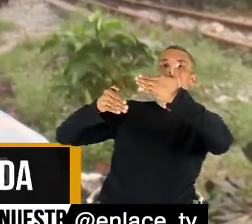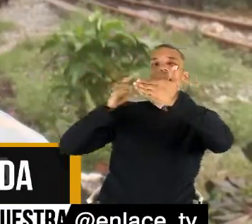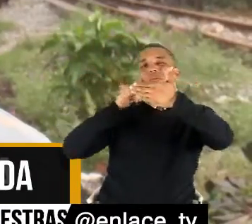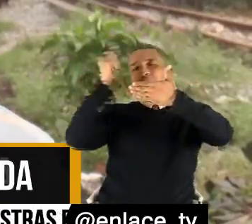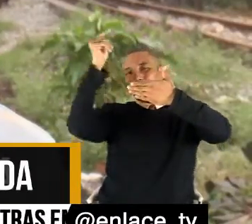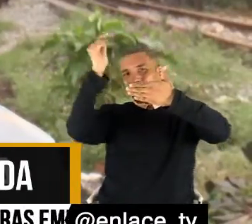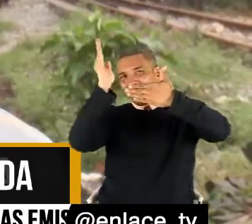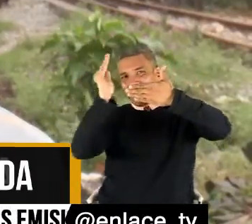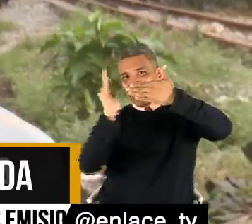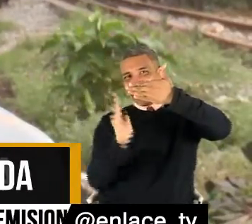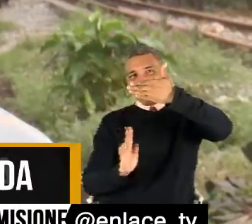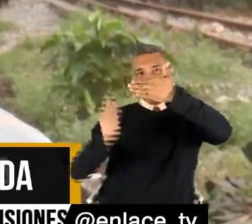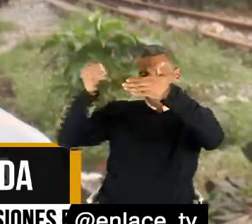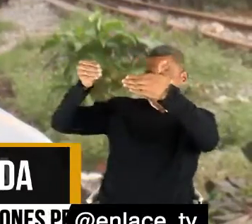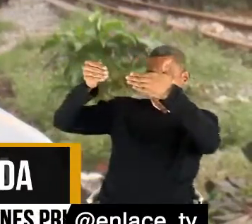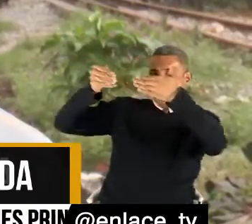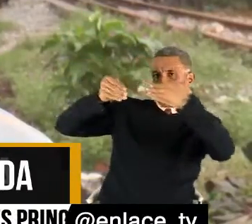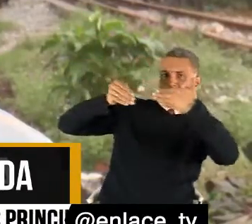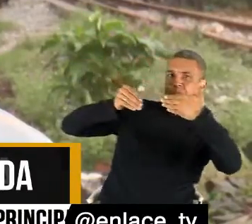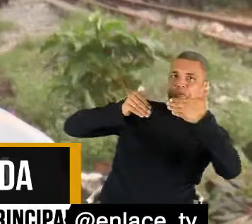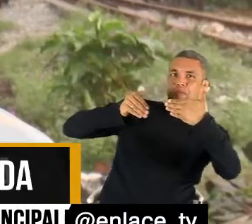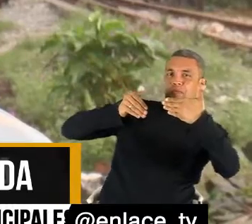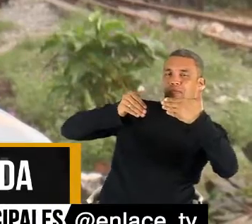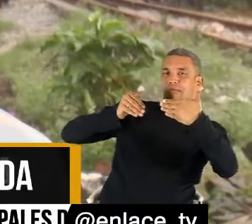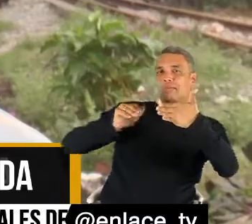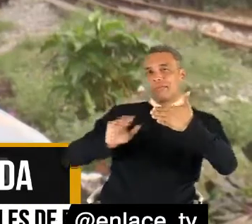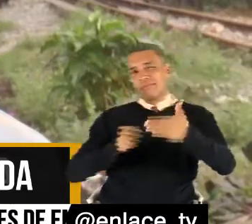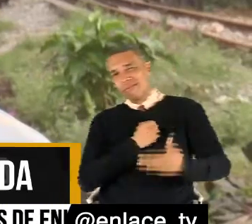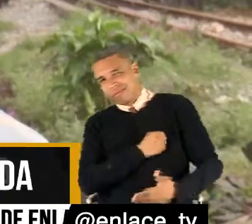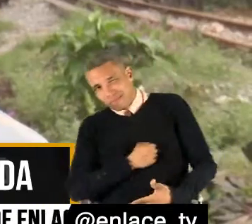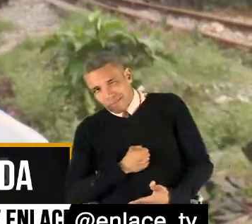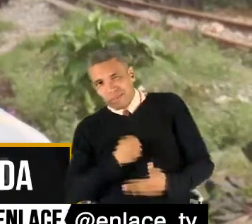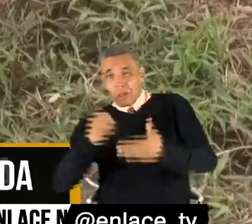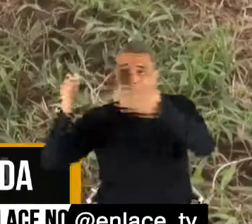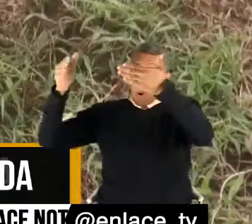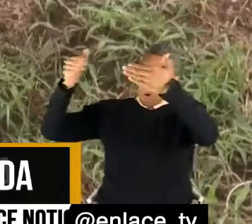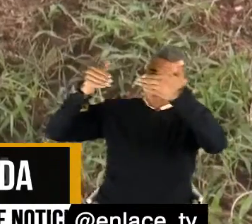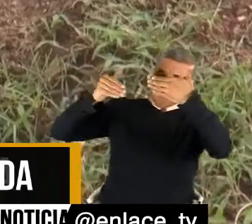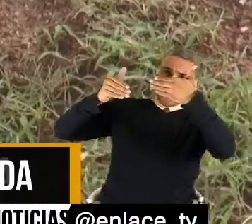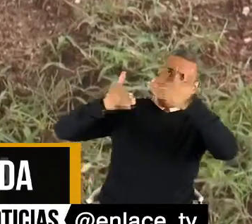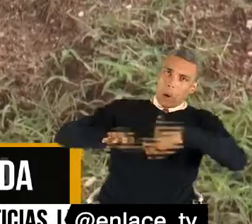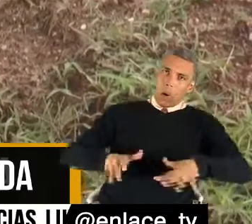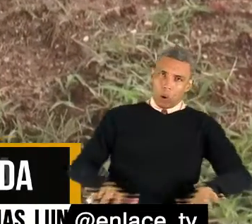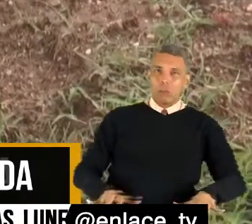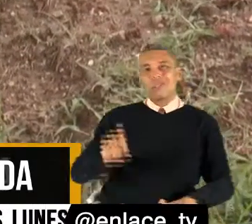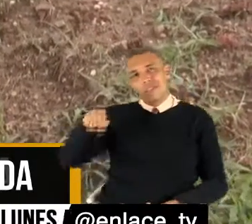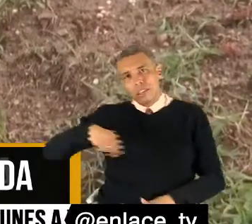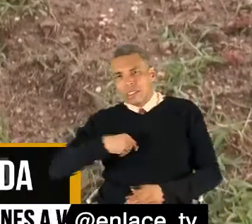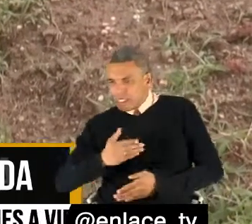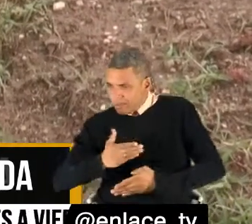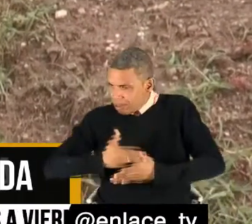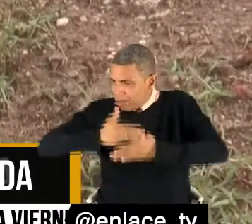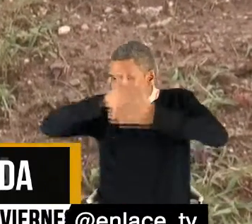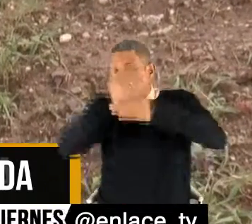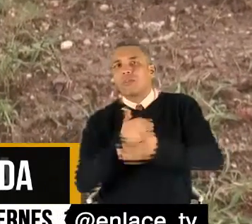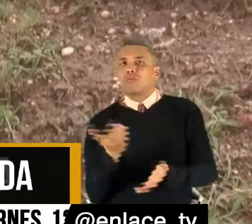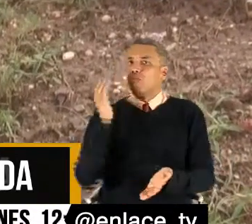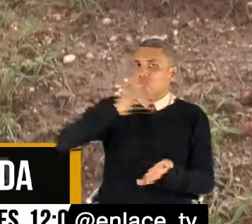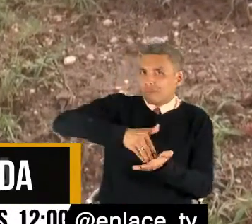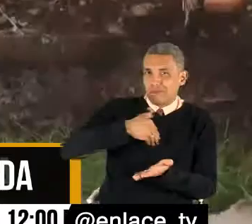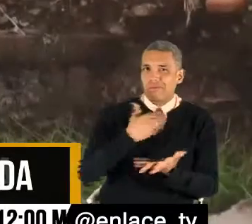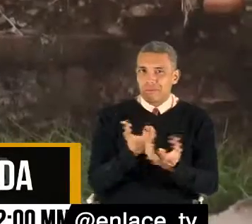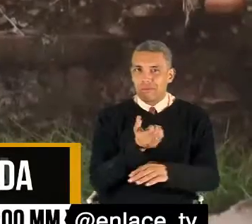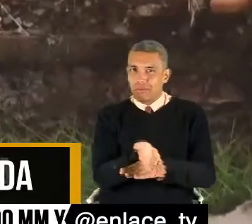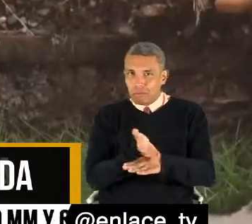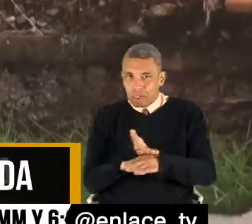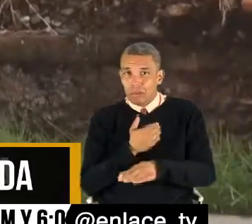por favor, y yo quiero que venga, que me dele del muro de la casa. El ciudadano pide que se adelanten prontamente estos trabajos para evitar que